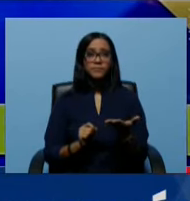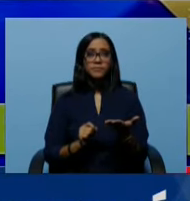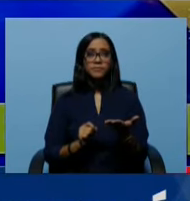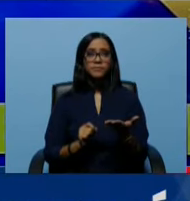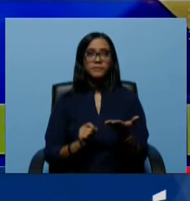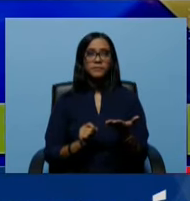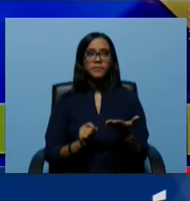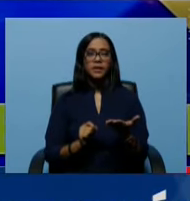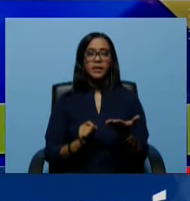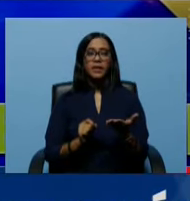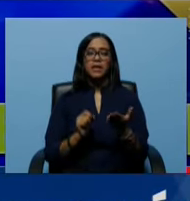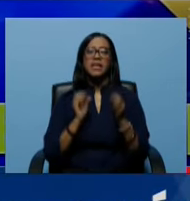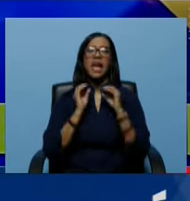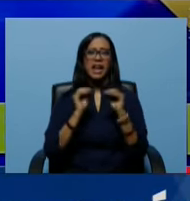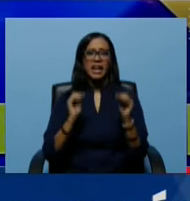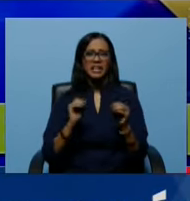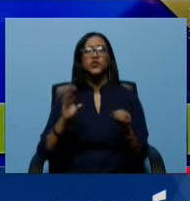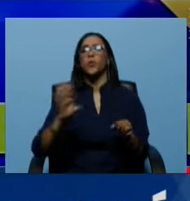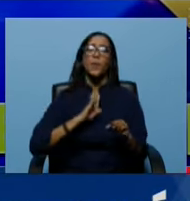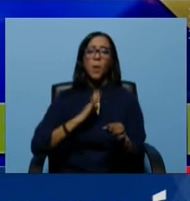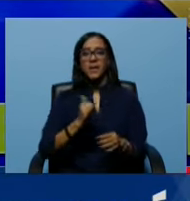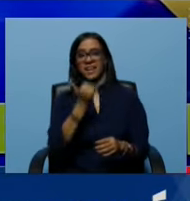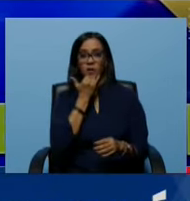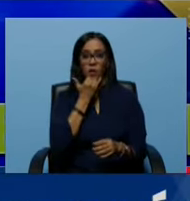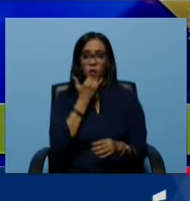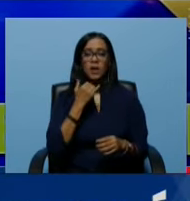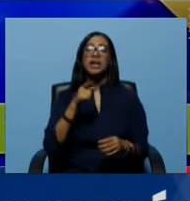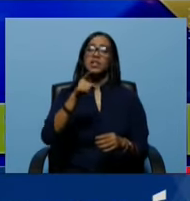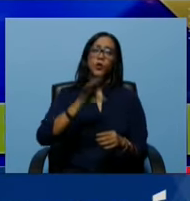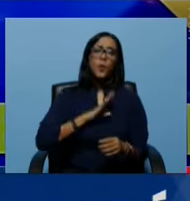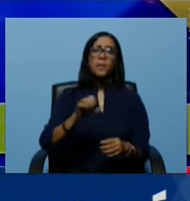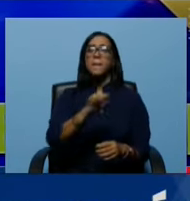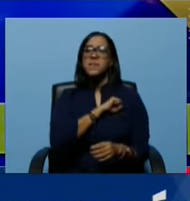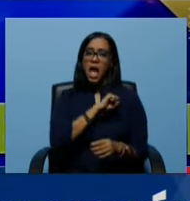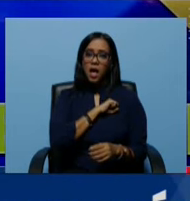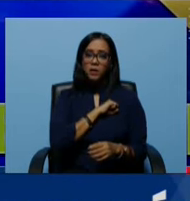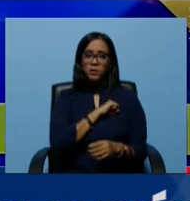Y alegue su propia torpeza y su propia cobardía